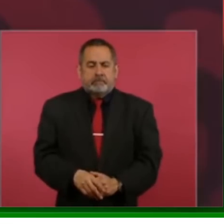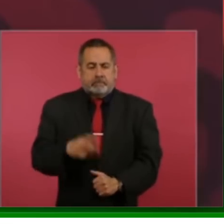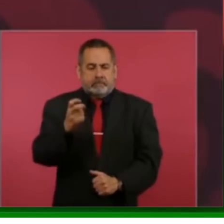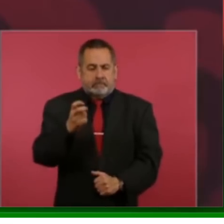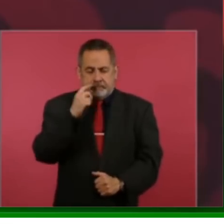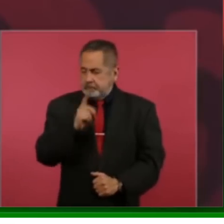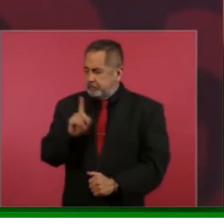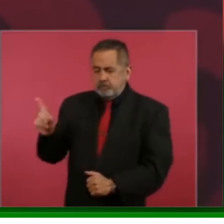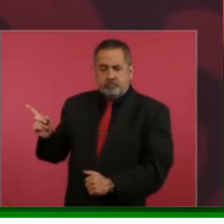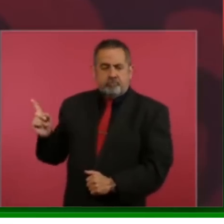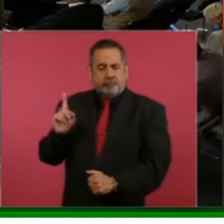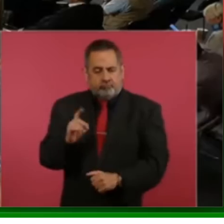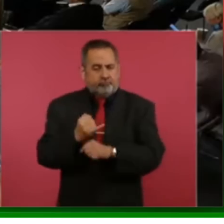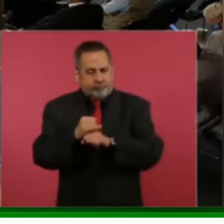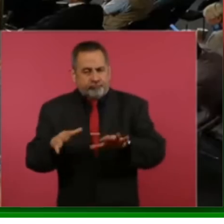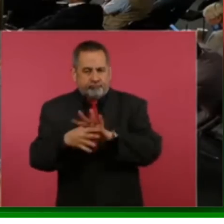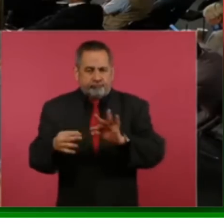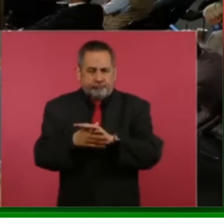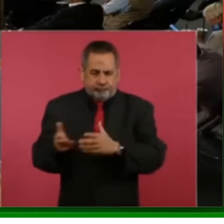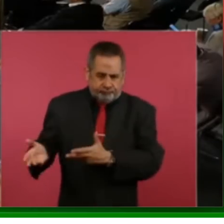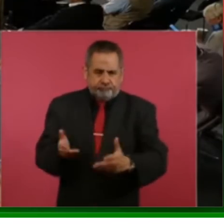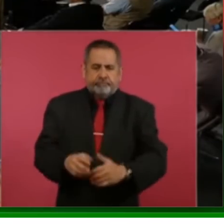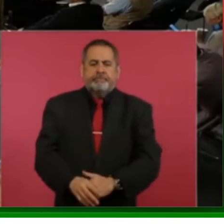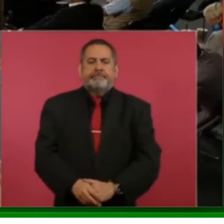vamos a que nos informen. Sí.